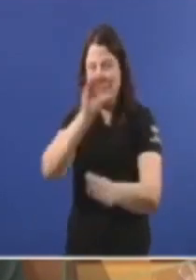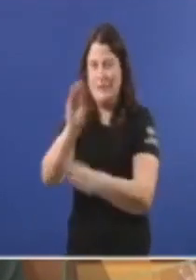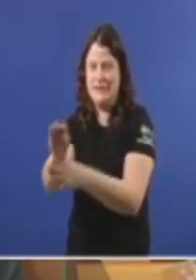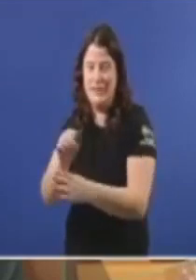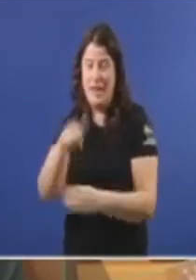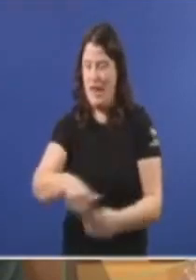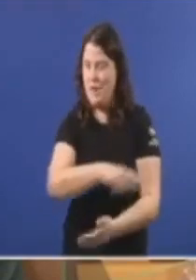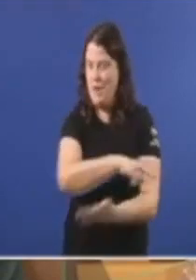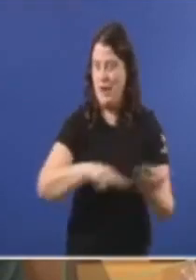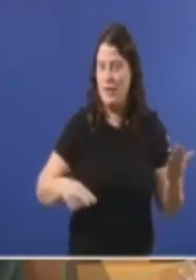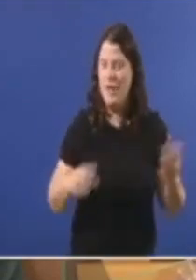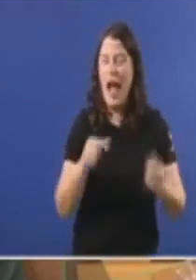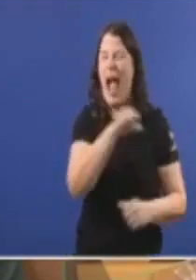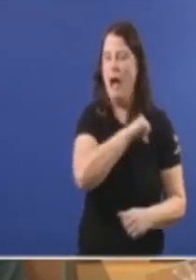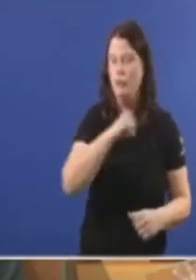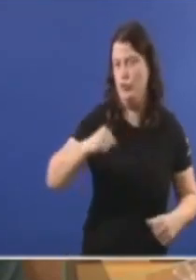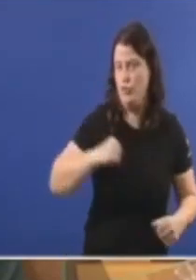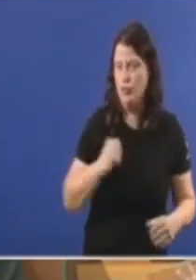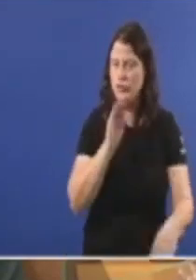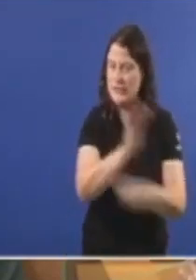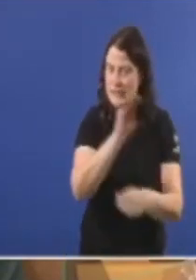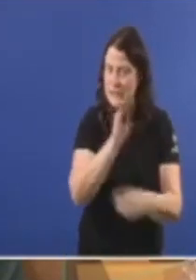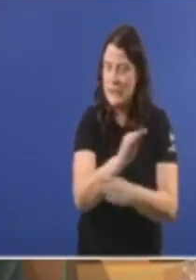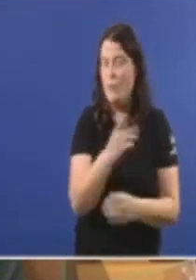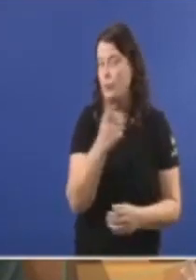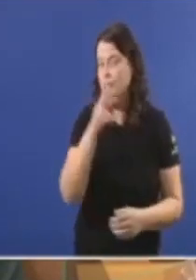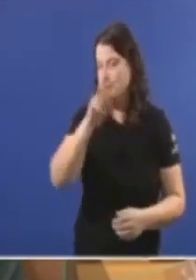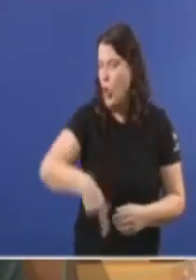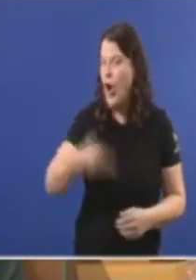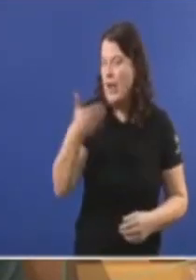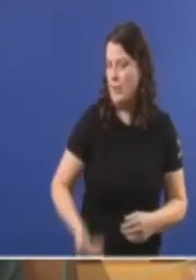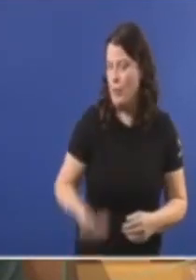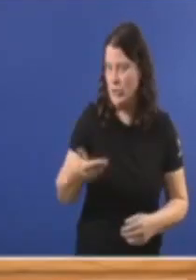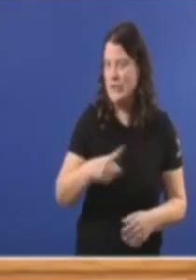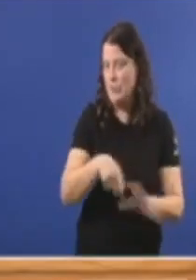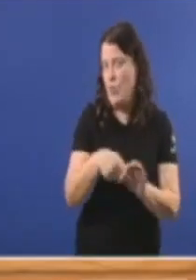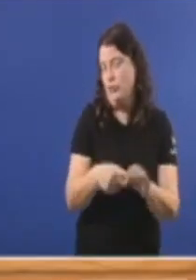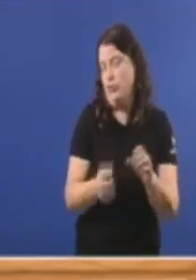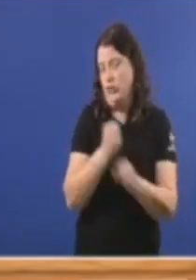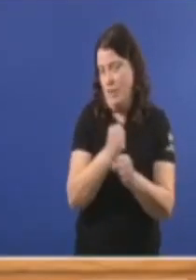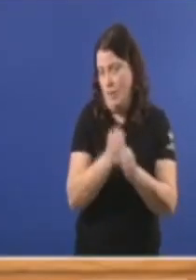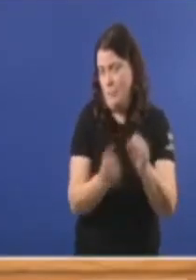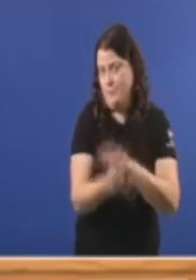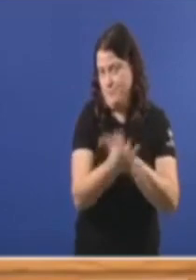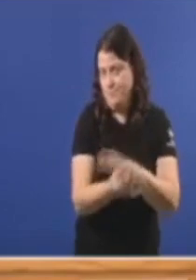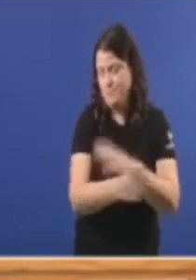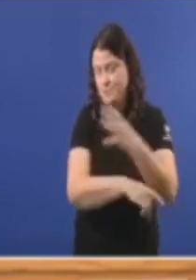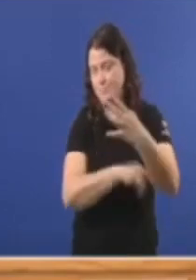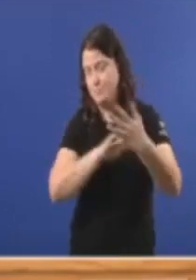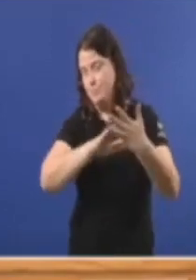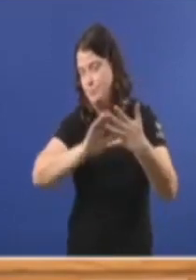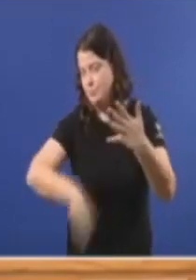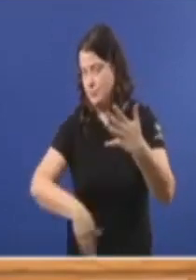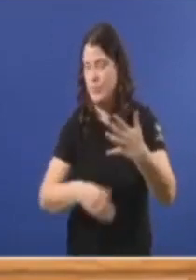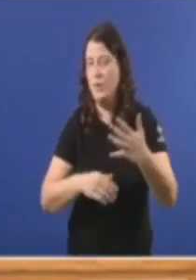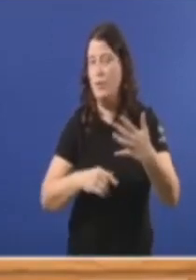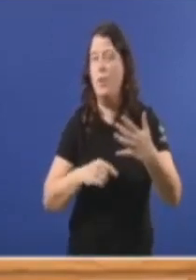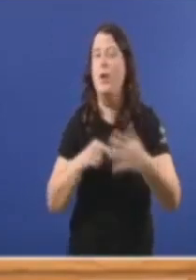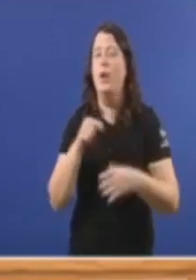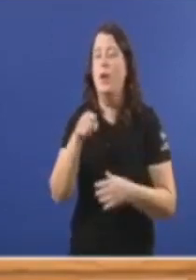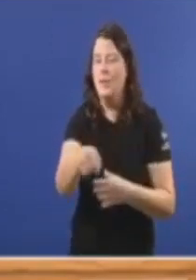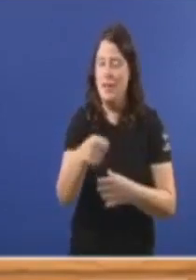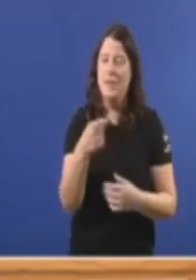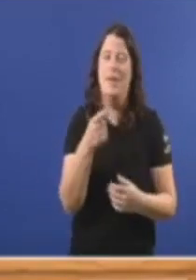noso país, nos autónomos, que son unha parte esencial do emprego. E, por último, hai que defender unha Galiza con